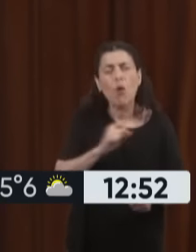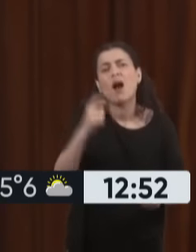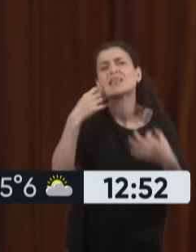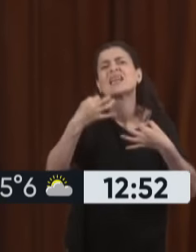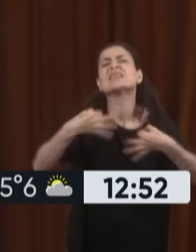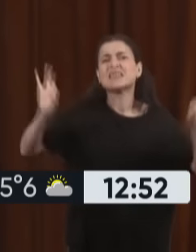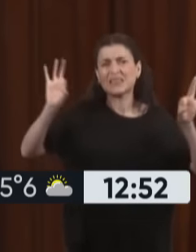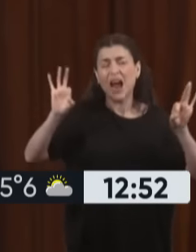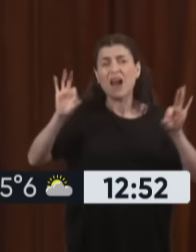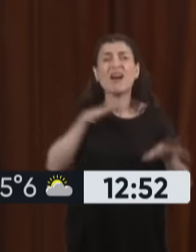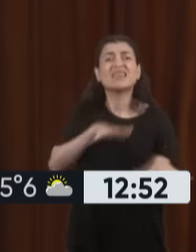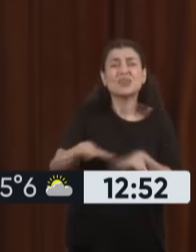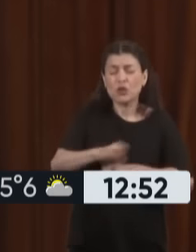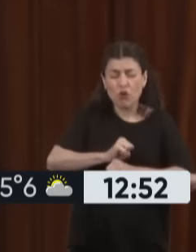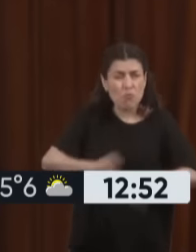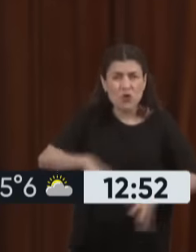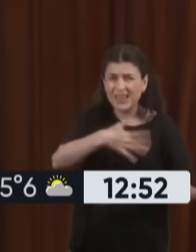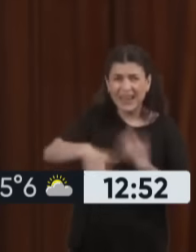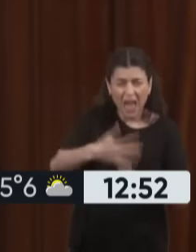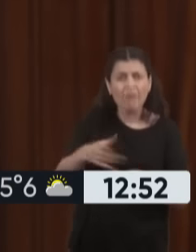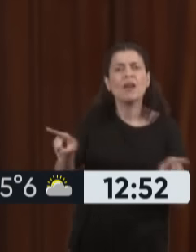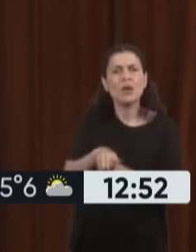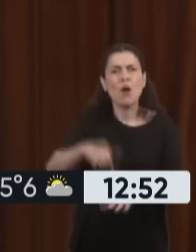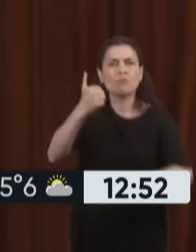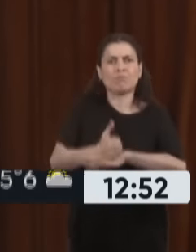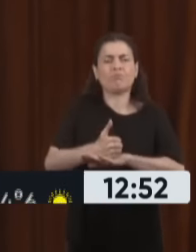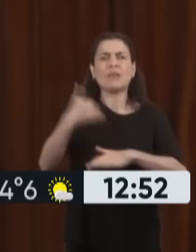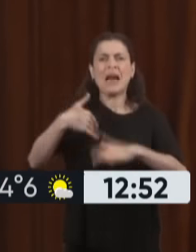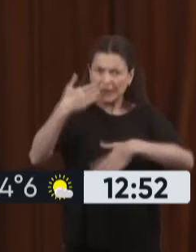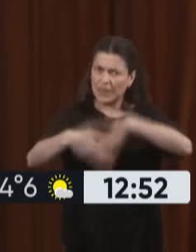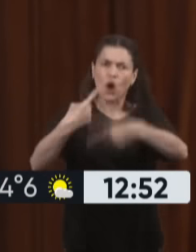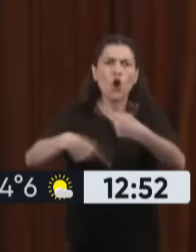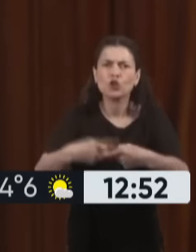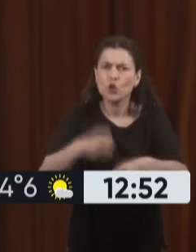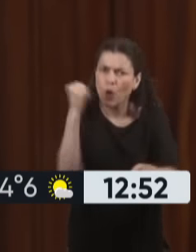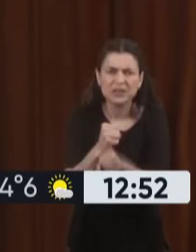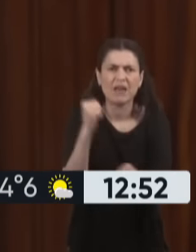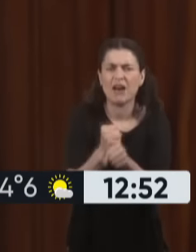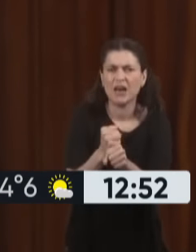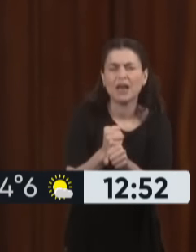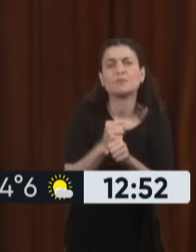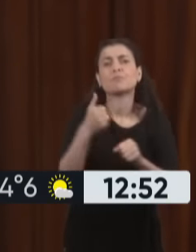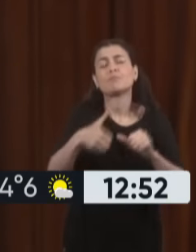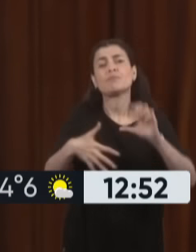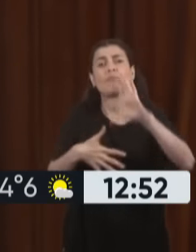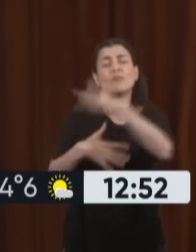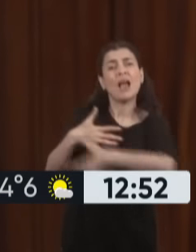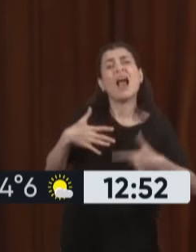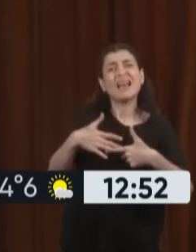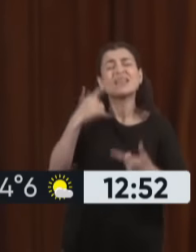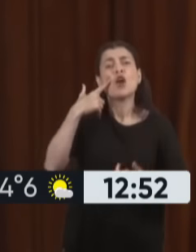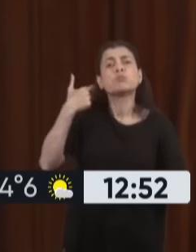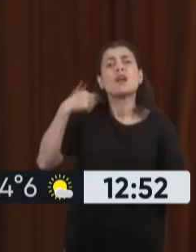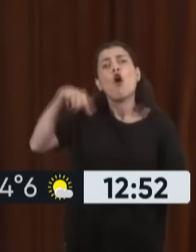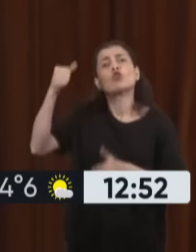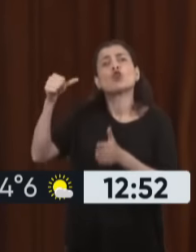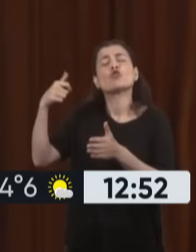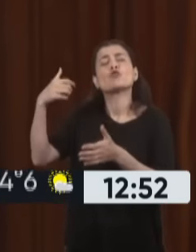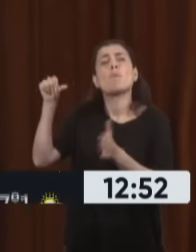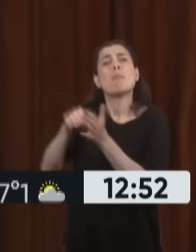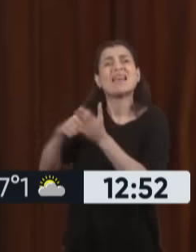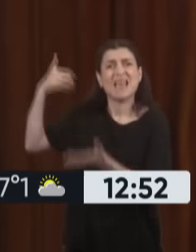peores condiciones. ¿O les parece casualidad que a pesar de ser el país de la región con menor inversión extranjera